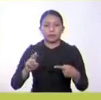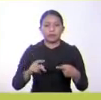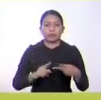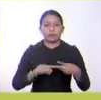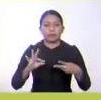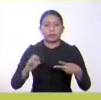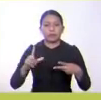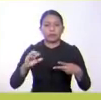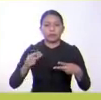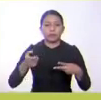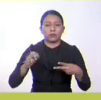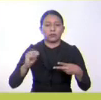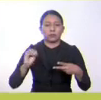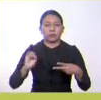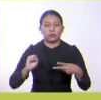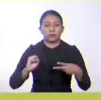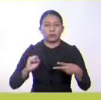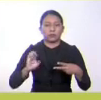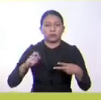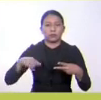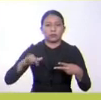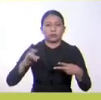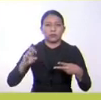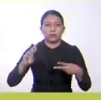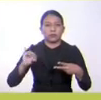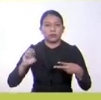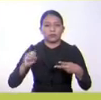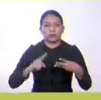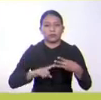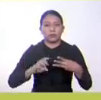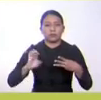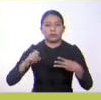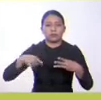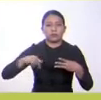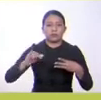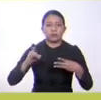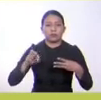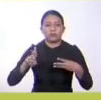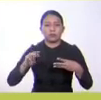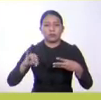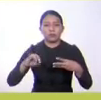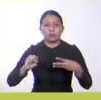y la epidermis, o la epidermis y peridermis?